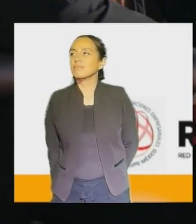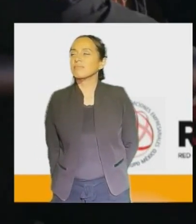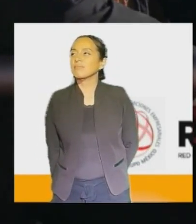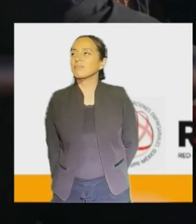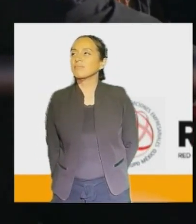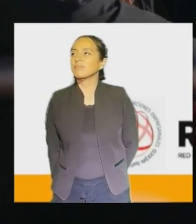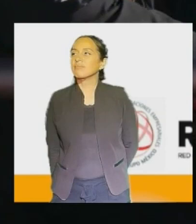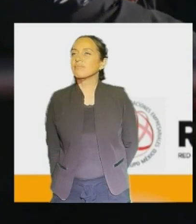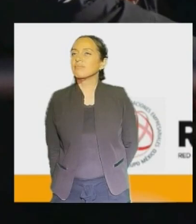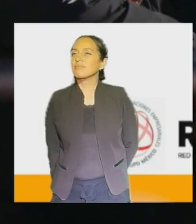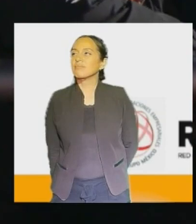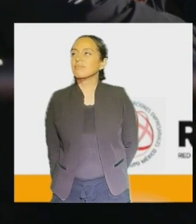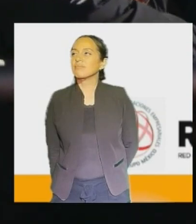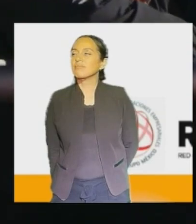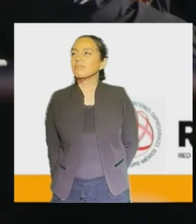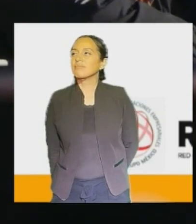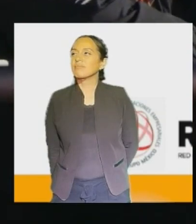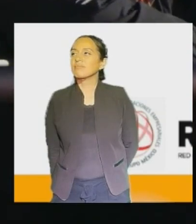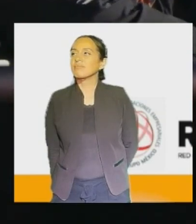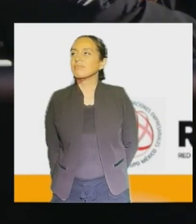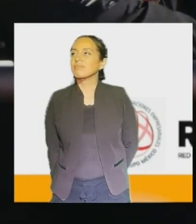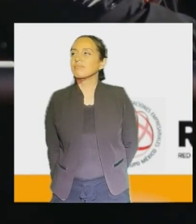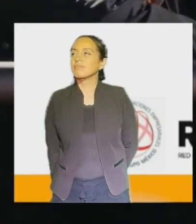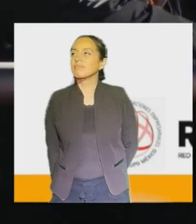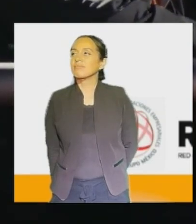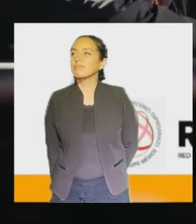Pero sí se ve por la luz. No se va a ver por la luz.